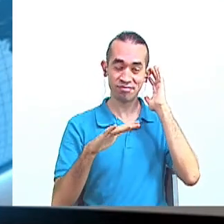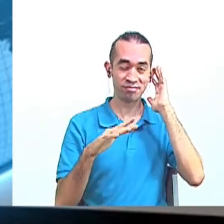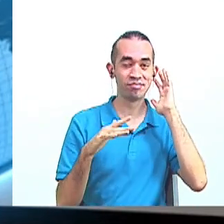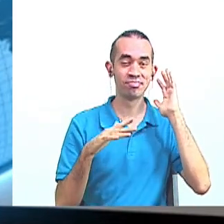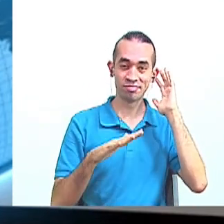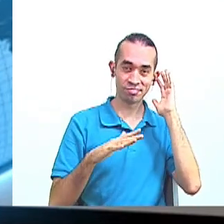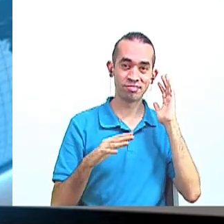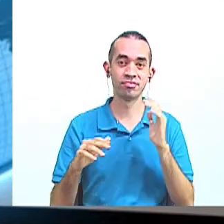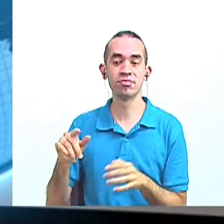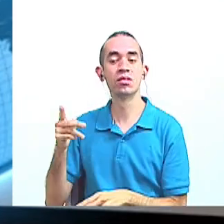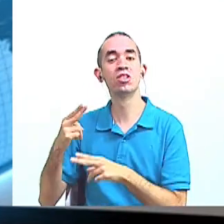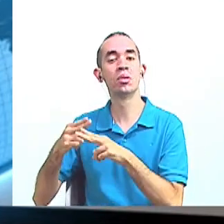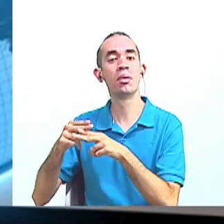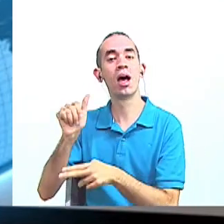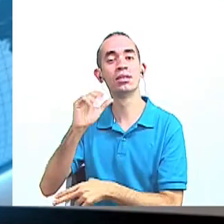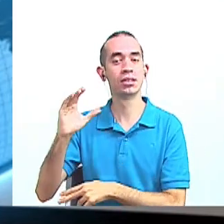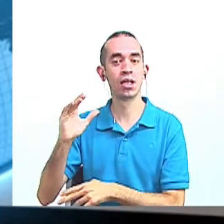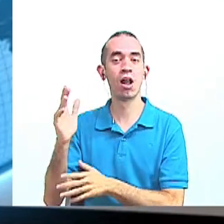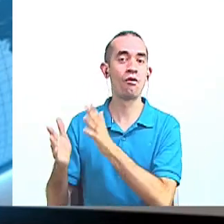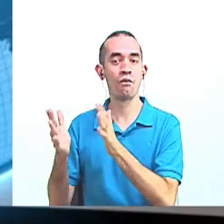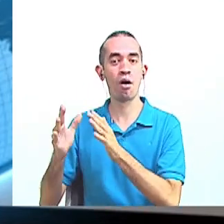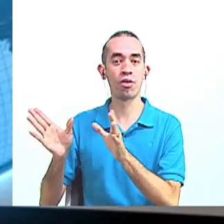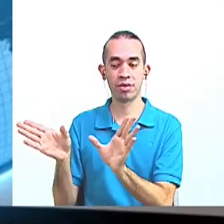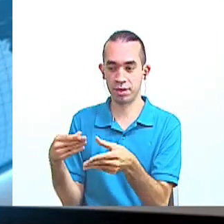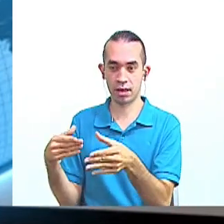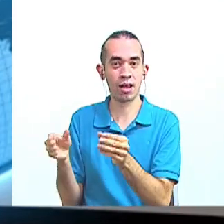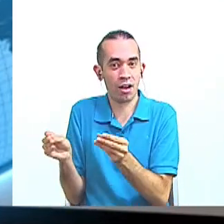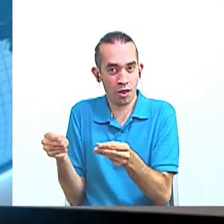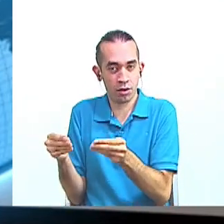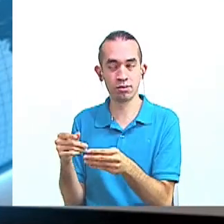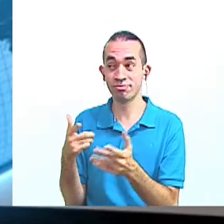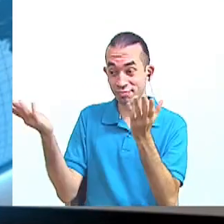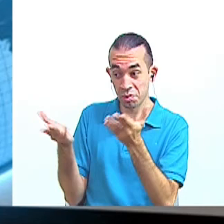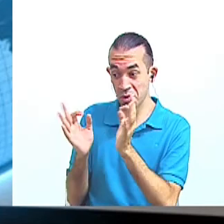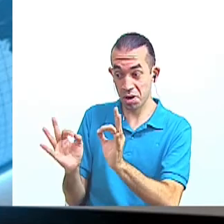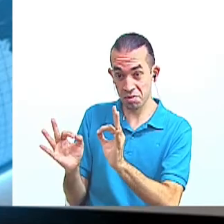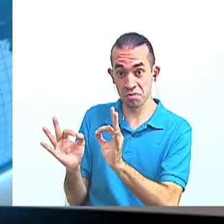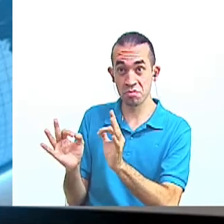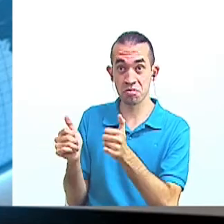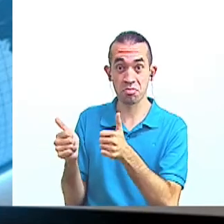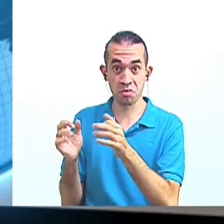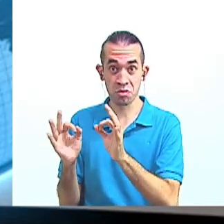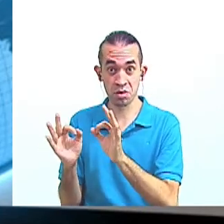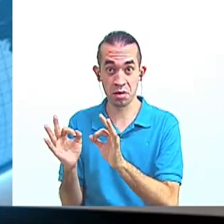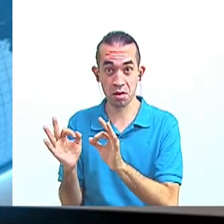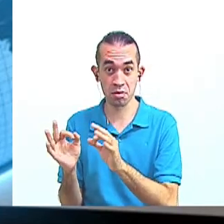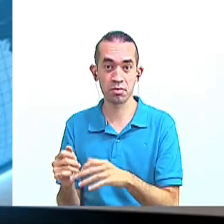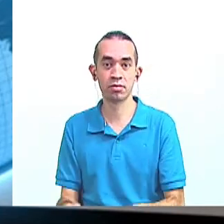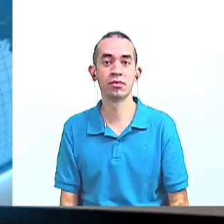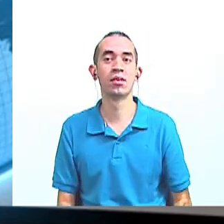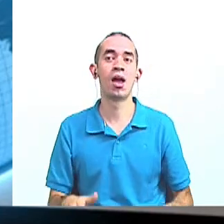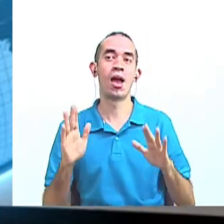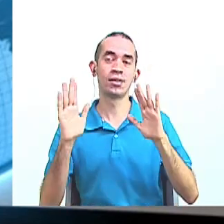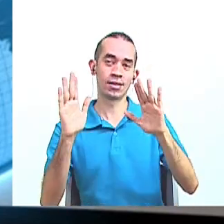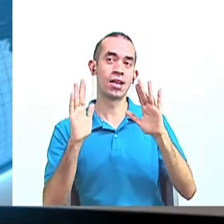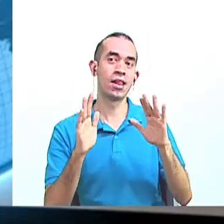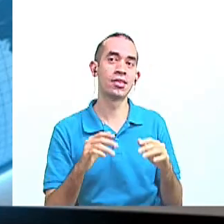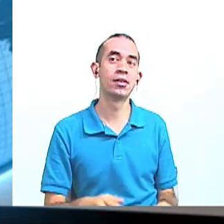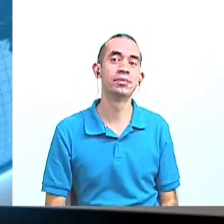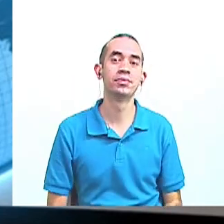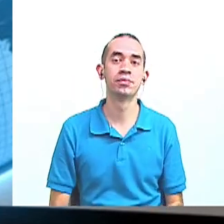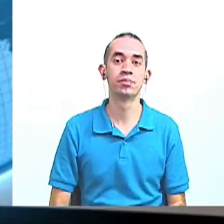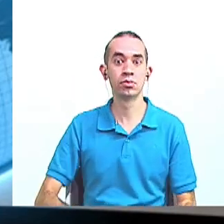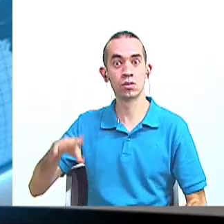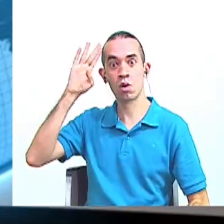AC, el robot de cartón. Bueno, bienvenido AC, ¿qué tal? ¿Todo bien? Excelente, es el robot de cartón. Hola